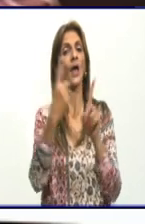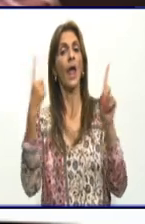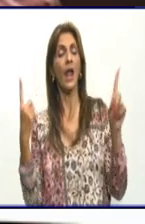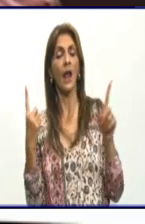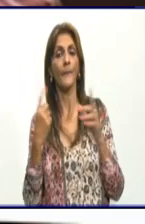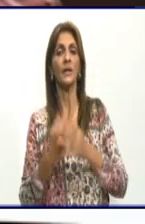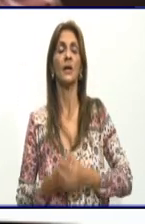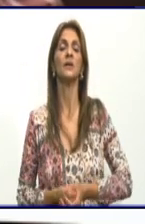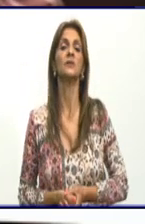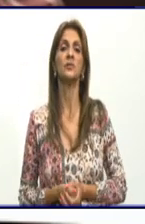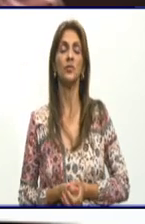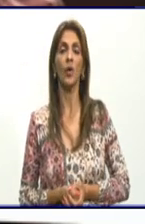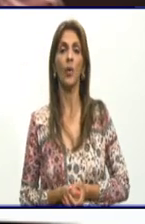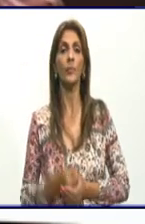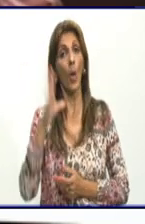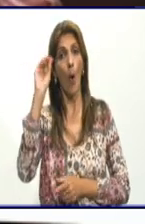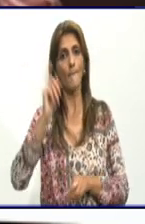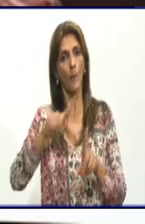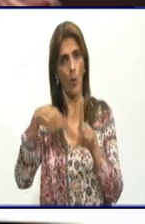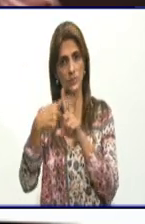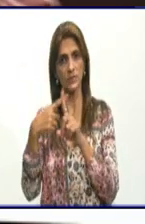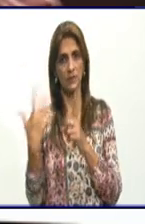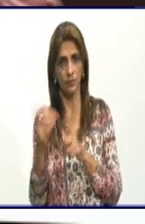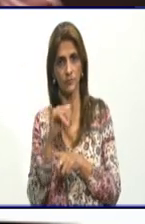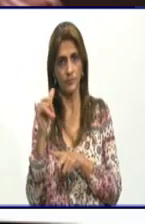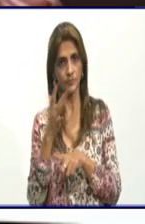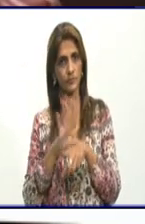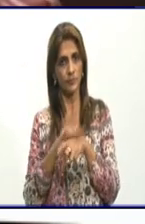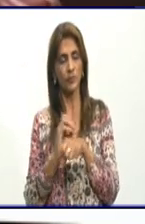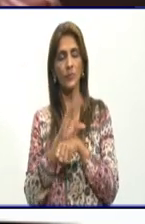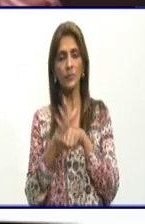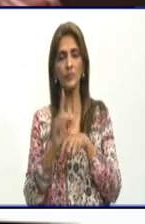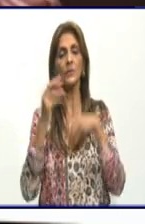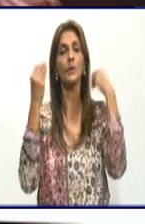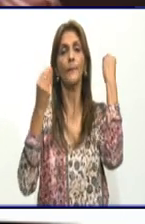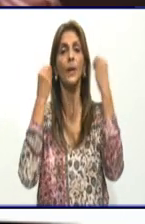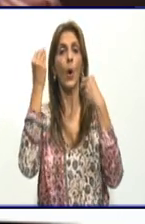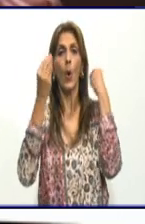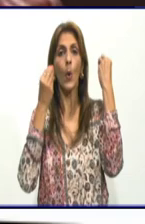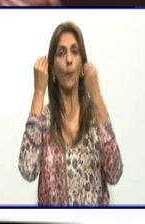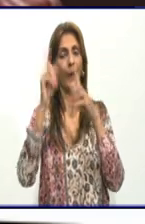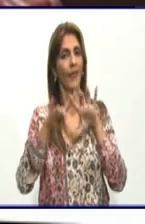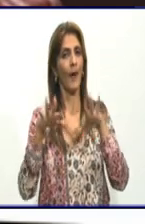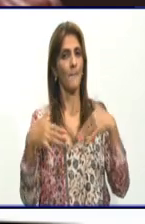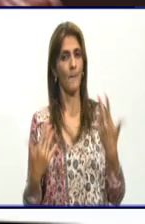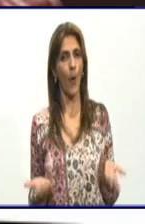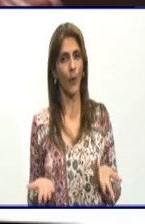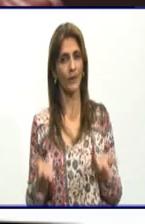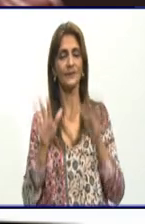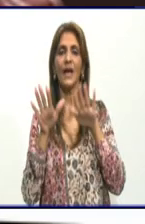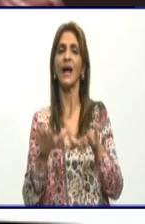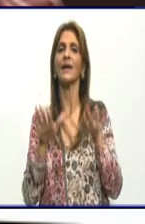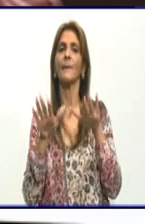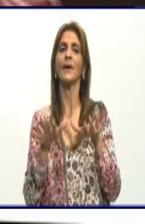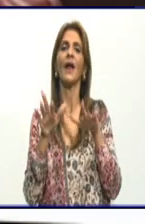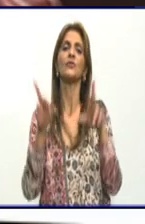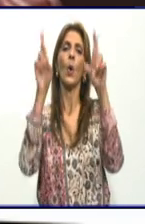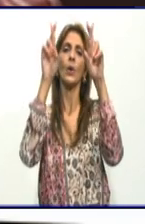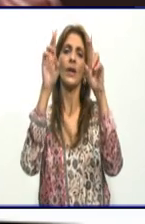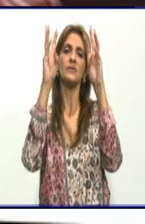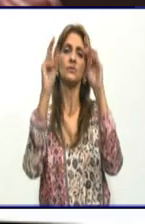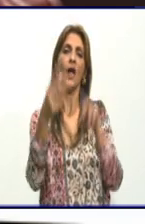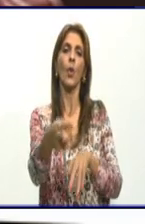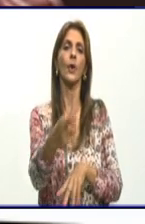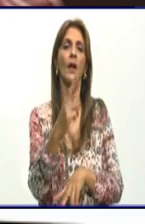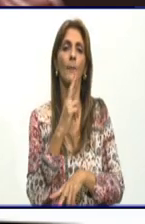o positivos a la COVID, preocupados porque están a la espera de resultados de PCR desde